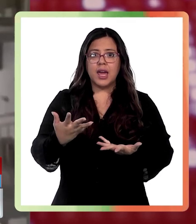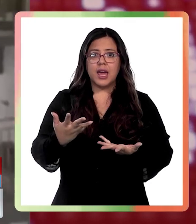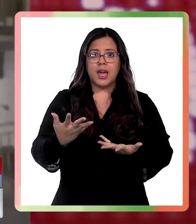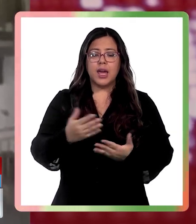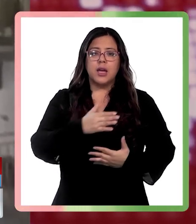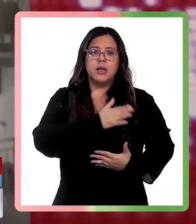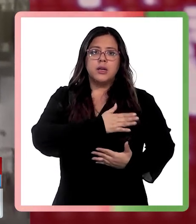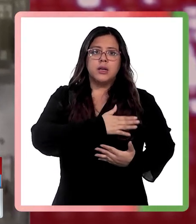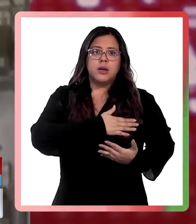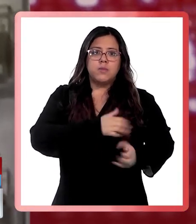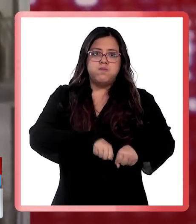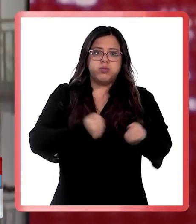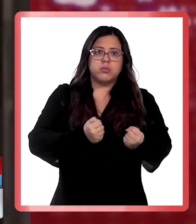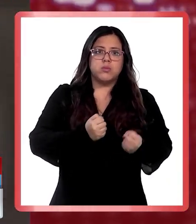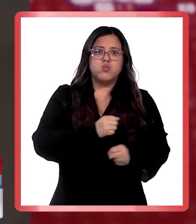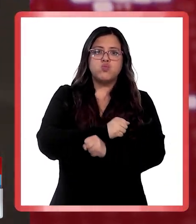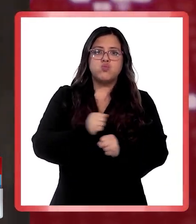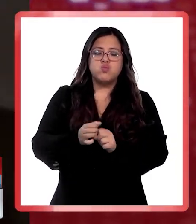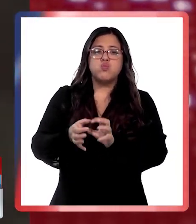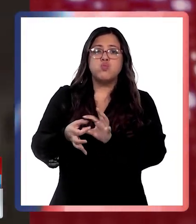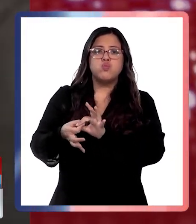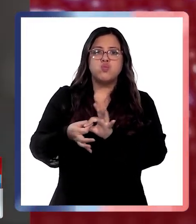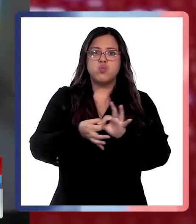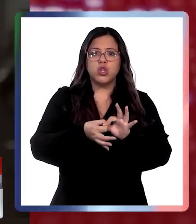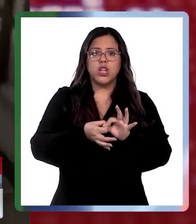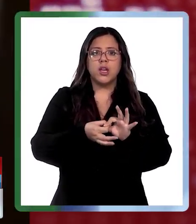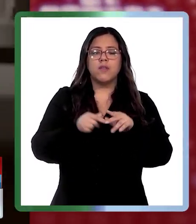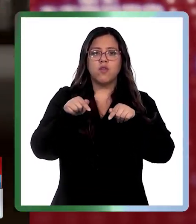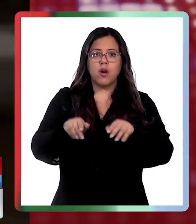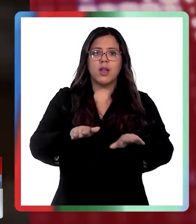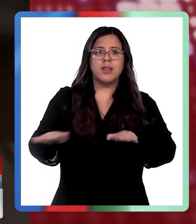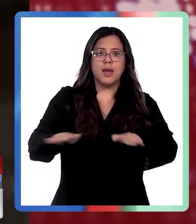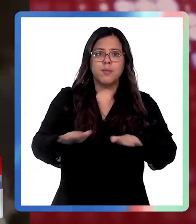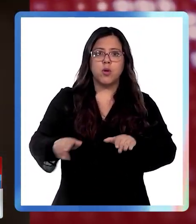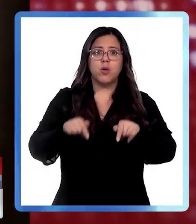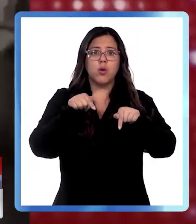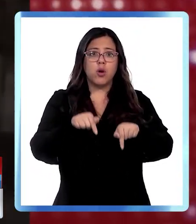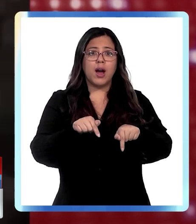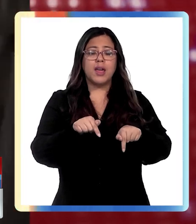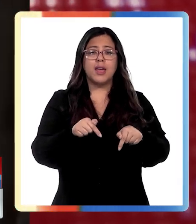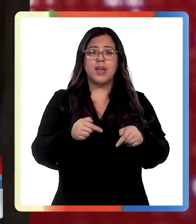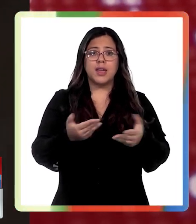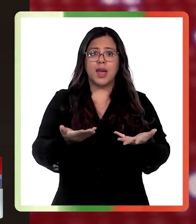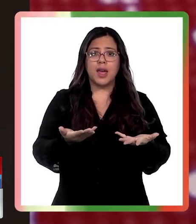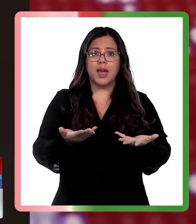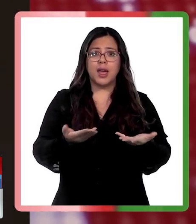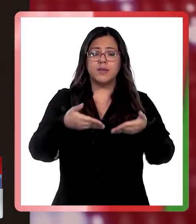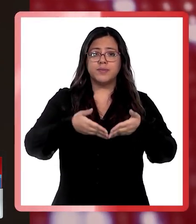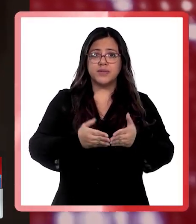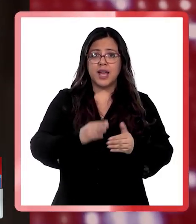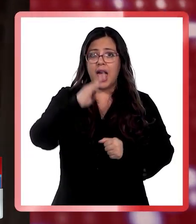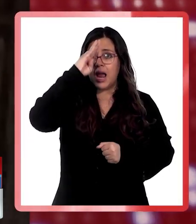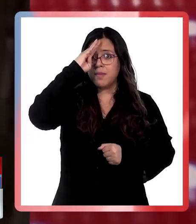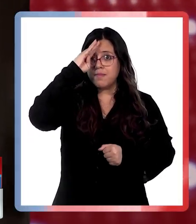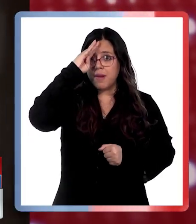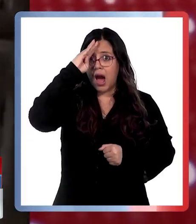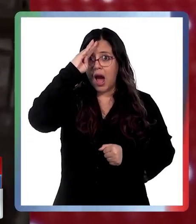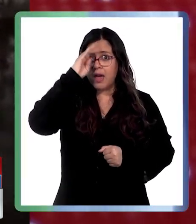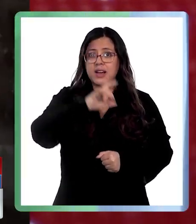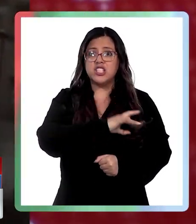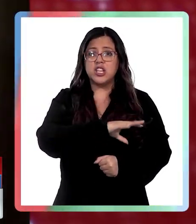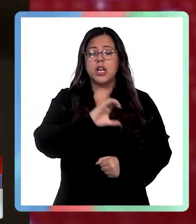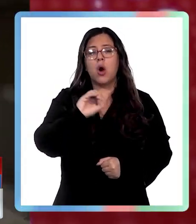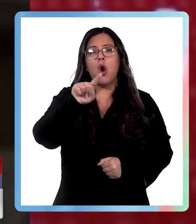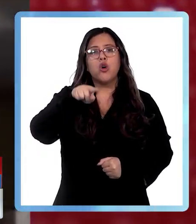quien habría sufrido un infarto a causa del temblor. Por su parte, el Servicio Hidrográfico y Oceanográfico de la Armada de Chile, o